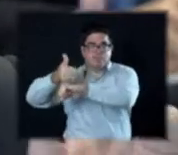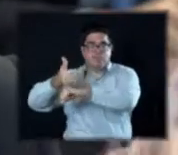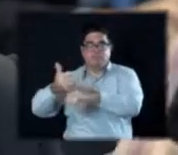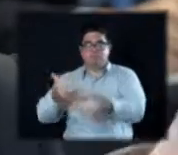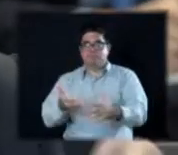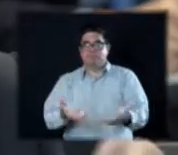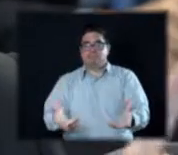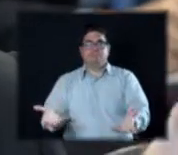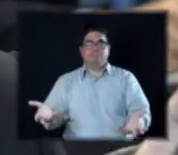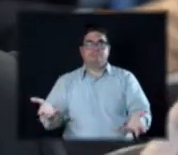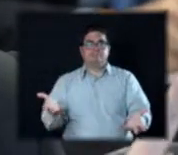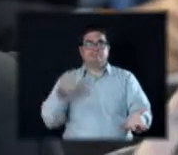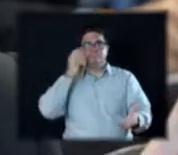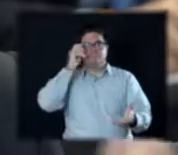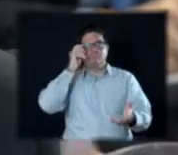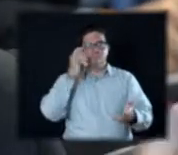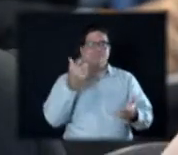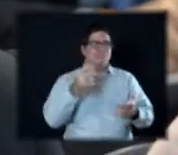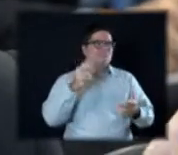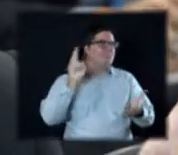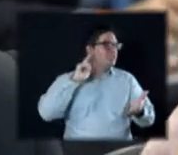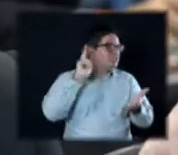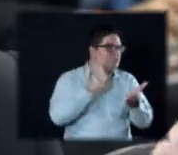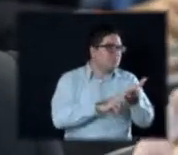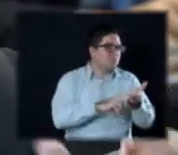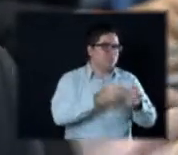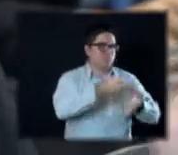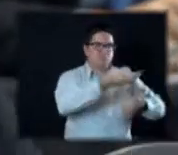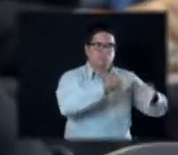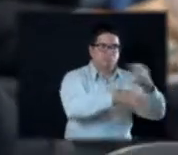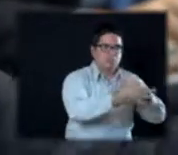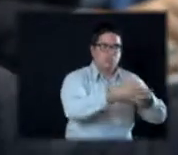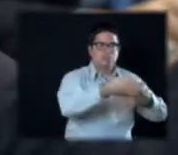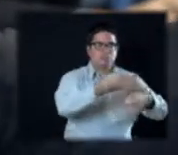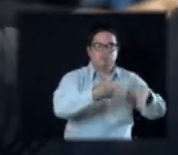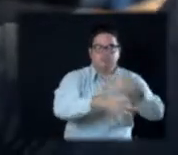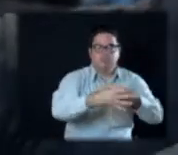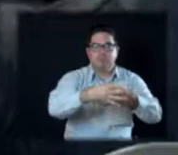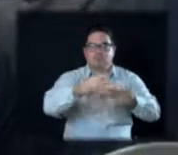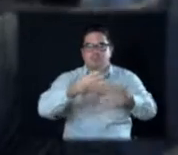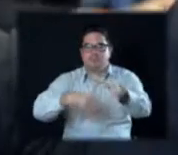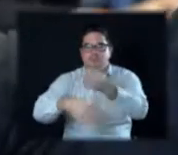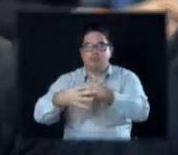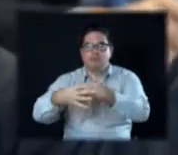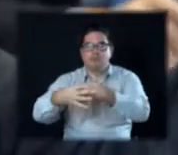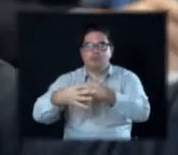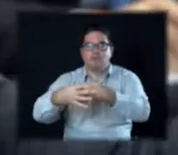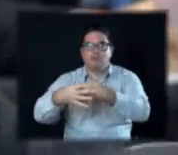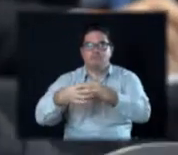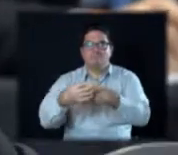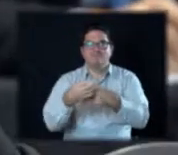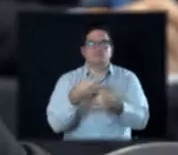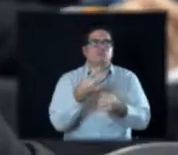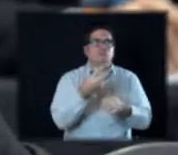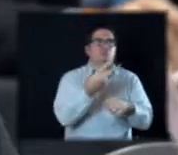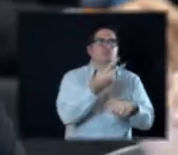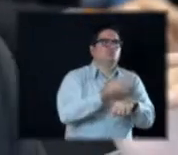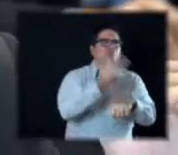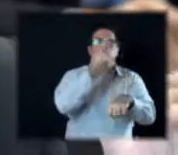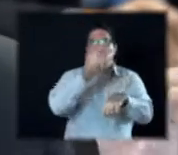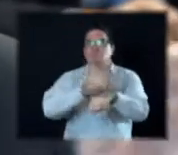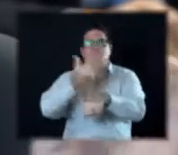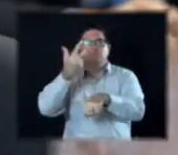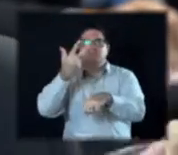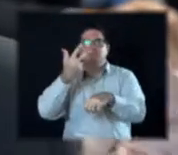más de 20 secretarios auxiliares. Cada vez que cambia el secretario, aún dentro del mismo gobierno, se